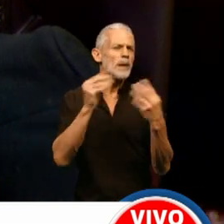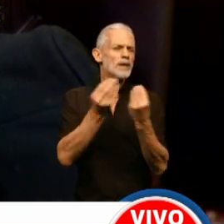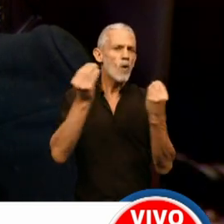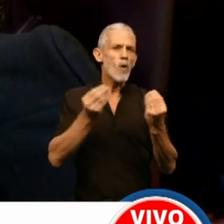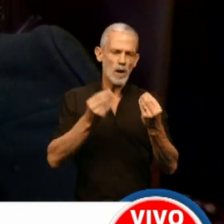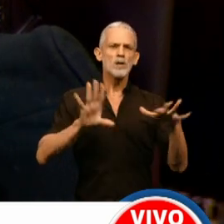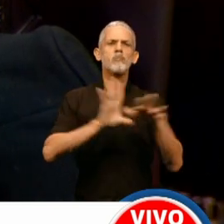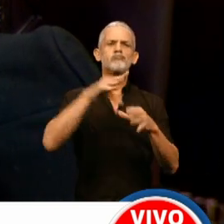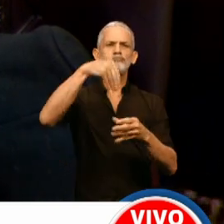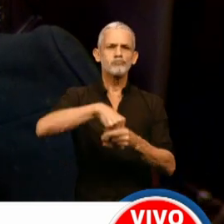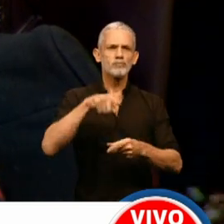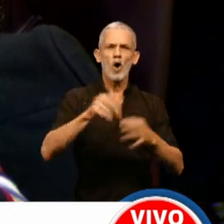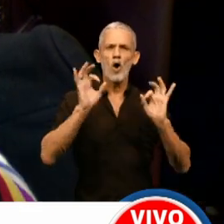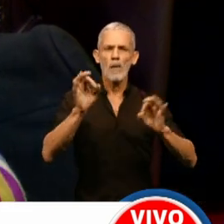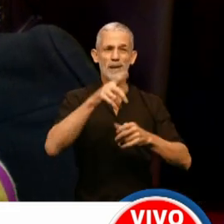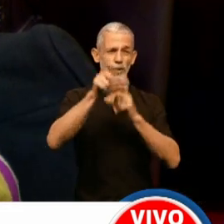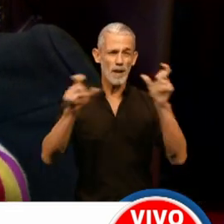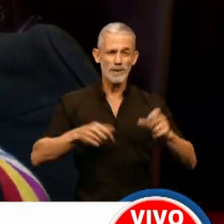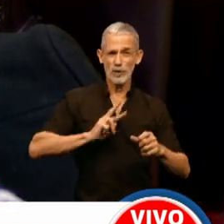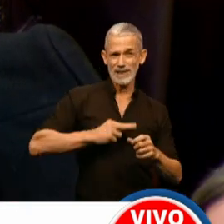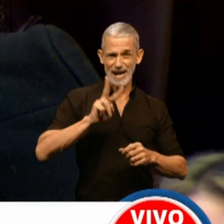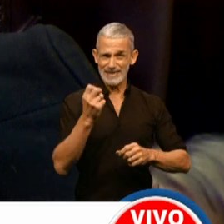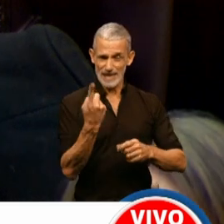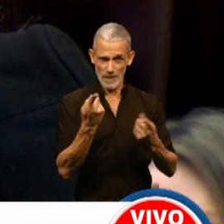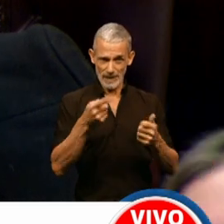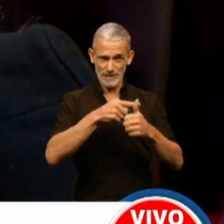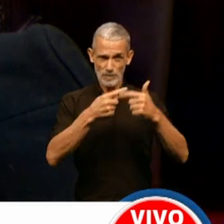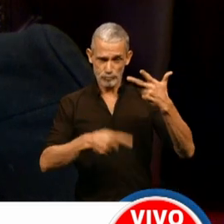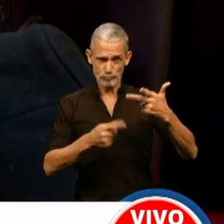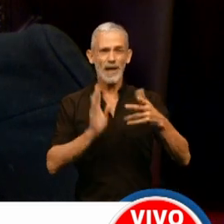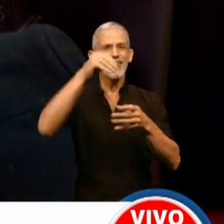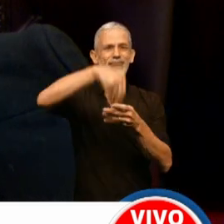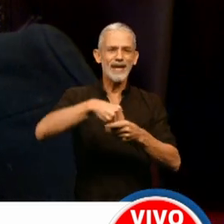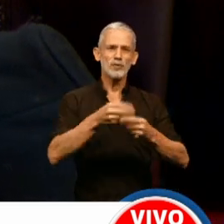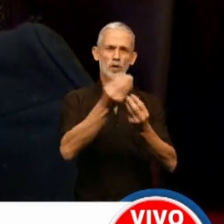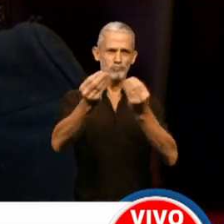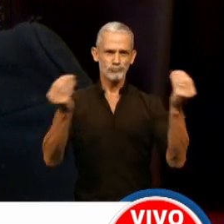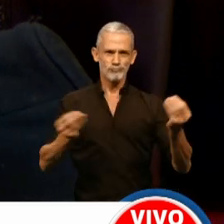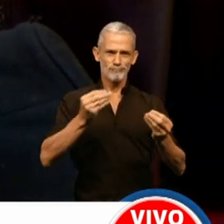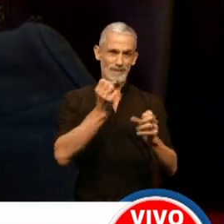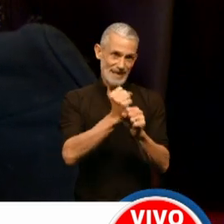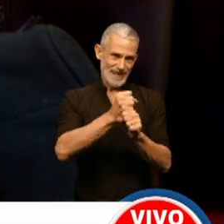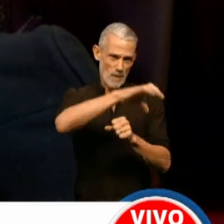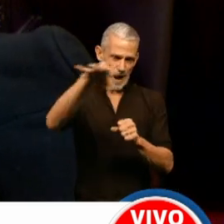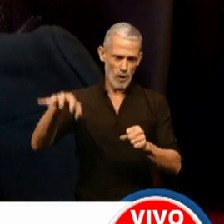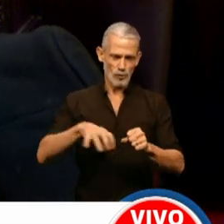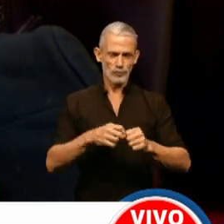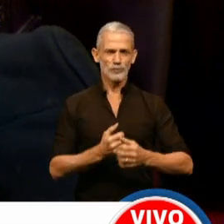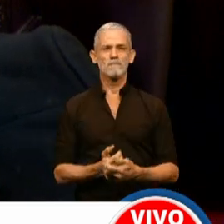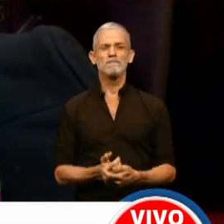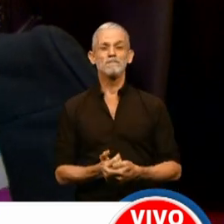efectiva integración de las personas travestis transexuales y transgénero en los puestos de trabajo